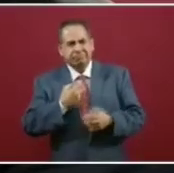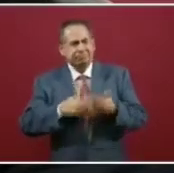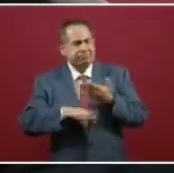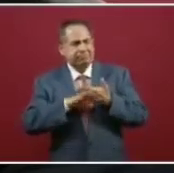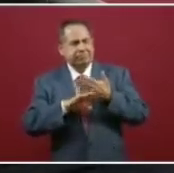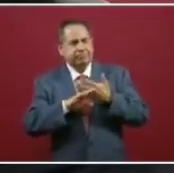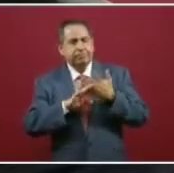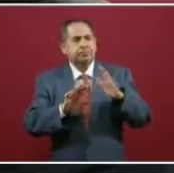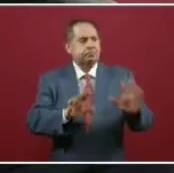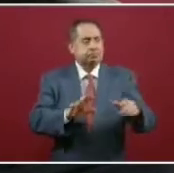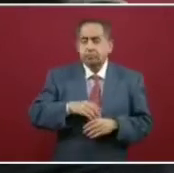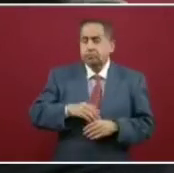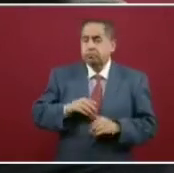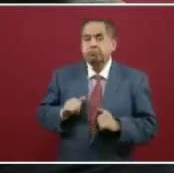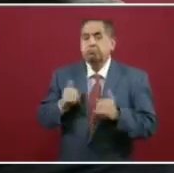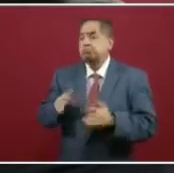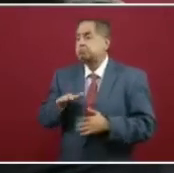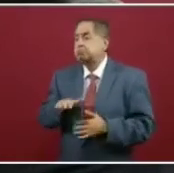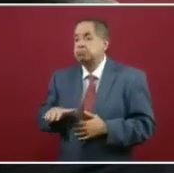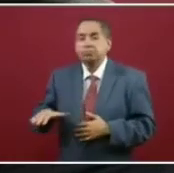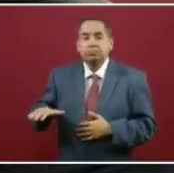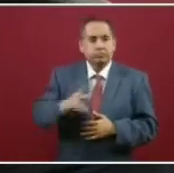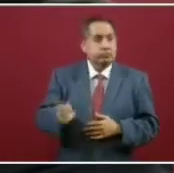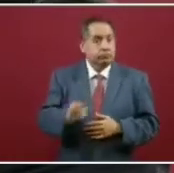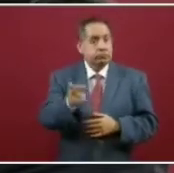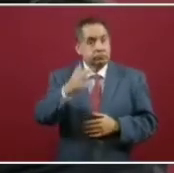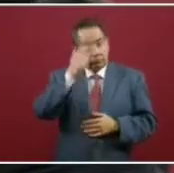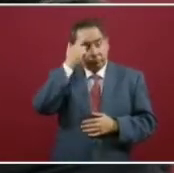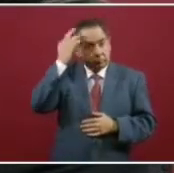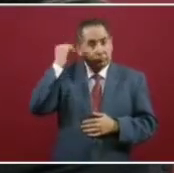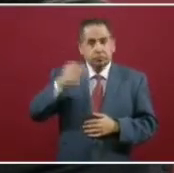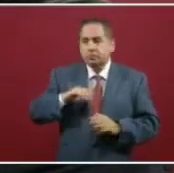Hicimos una consulta en aquel entonces,